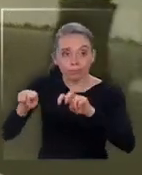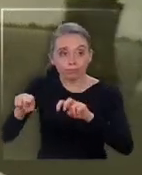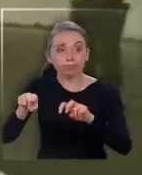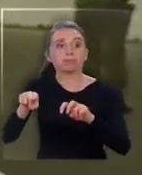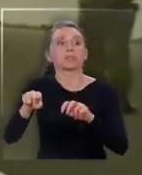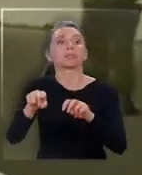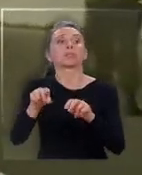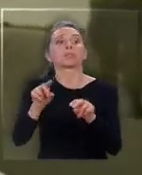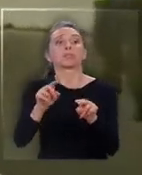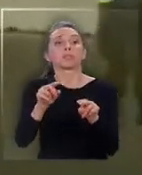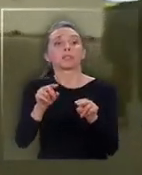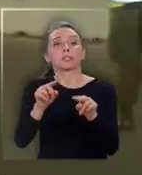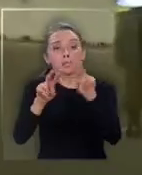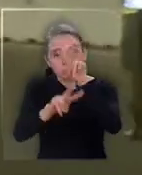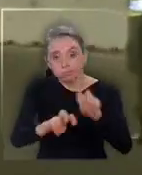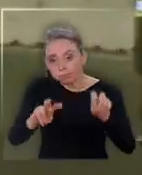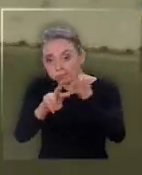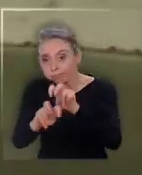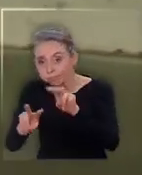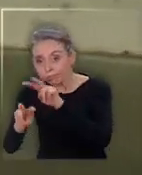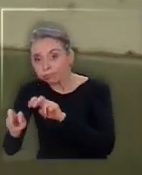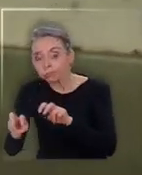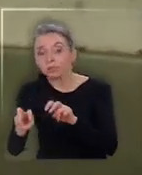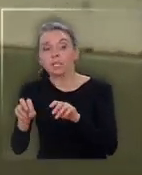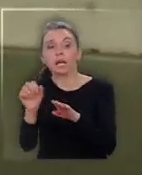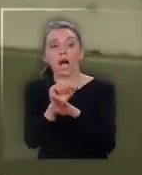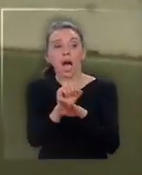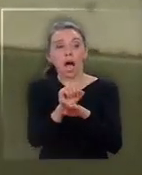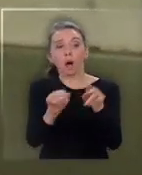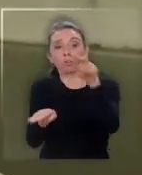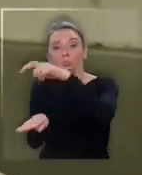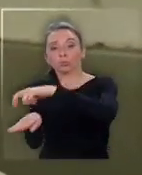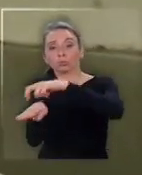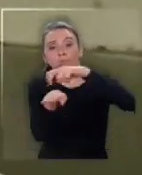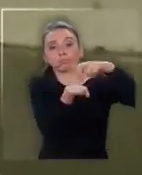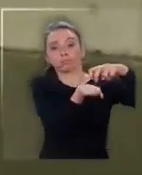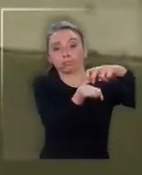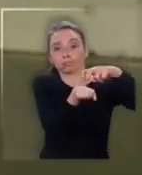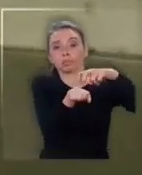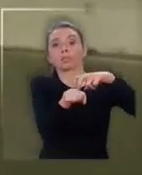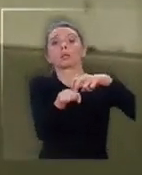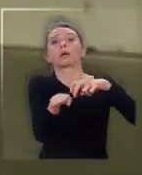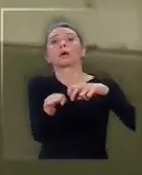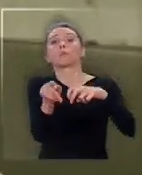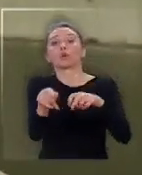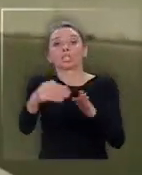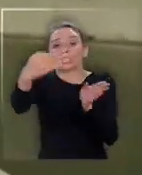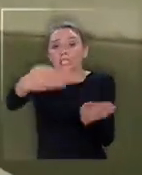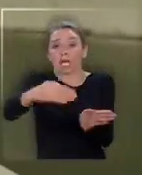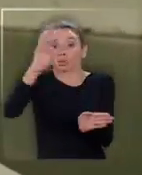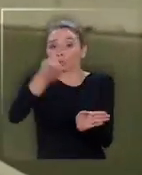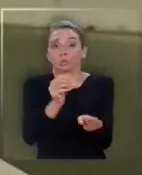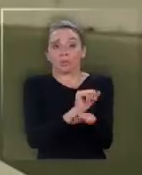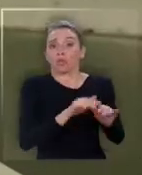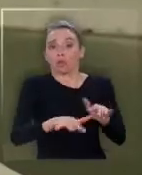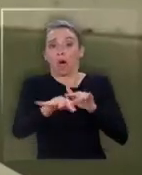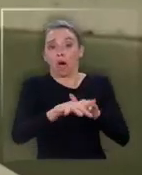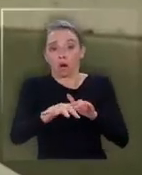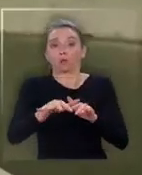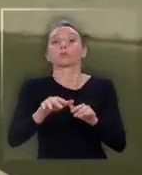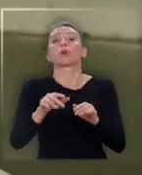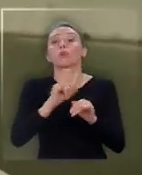para todavía hacer peritaje y levantar los vehículos que se encuentran en el lugar para poder abrir nuevamente y poder dar paso a